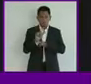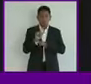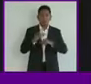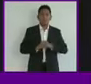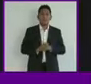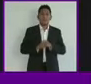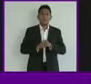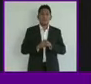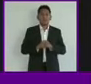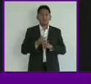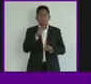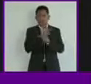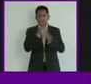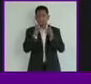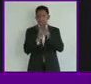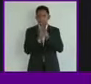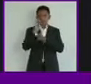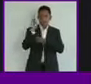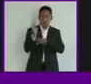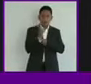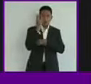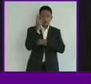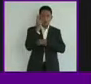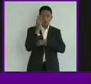Nacional Preparatoria número 1 Gavino Barrera.